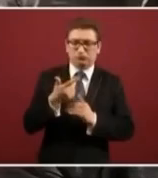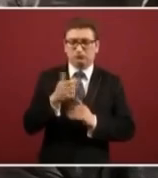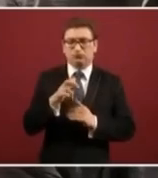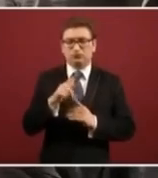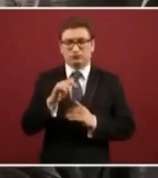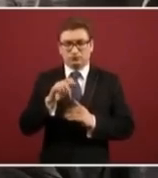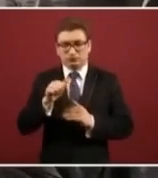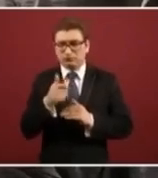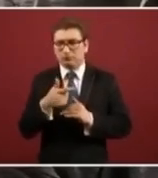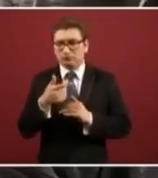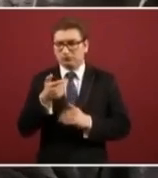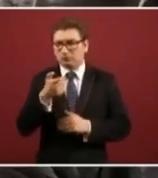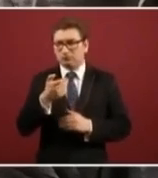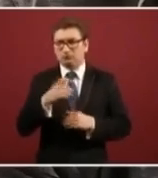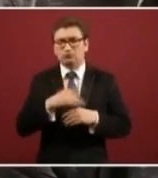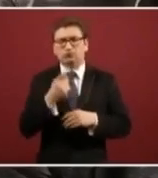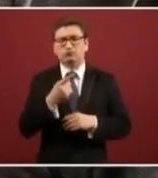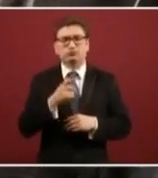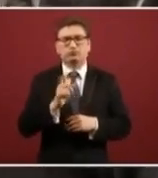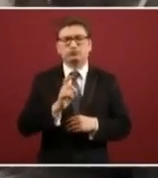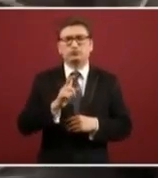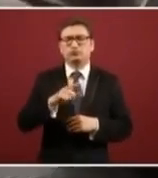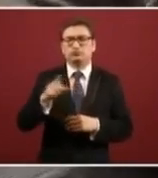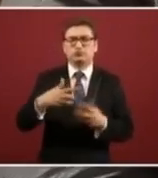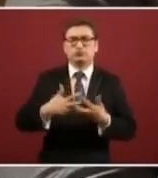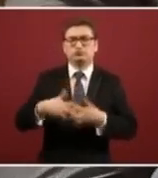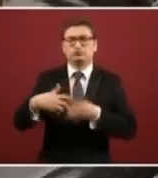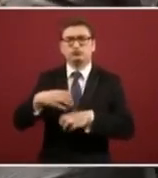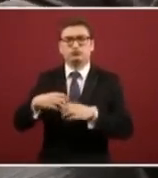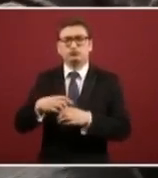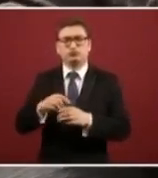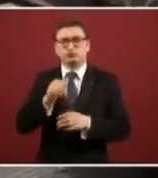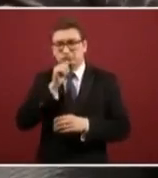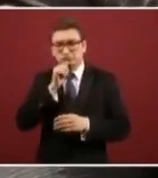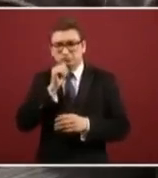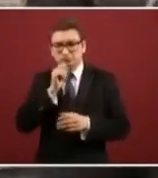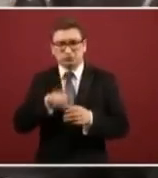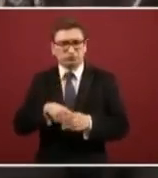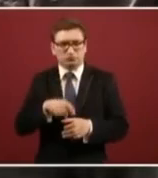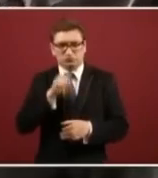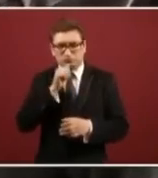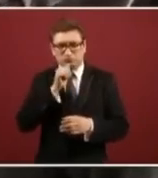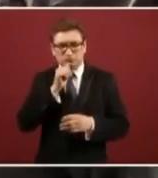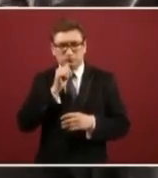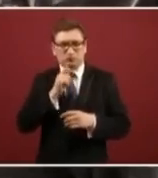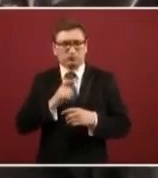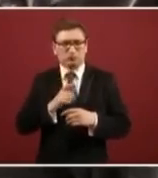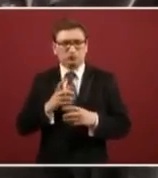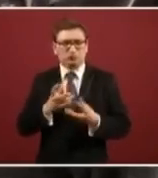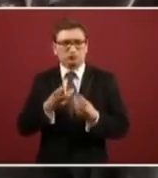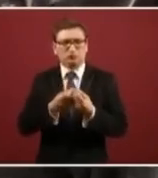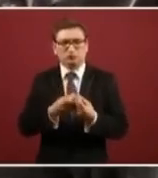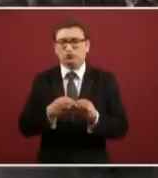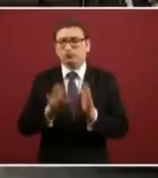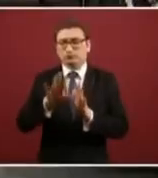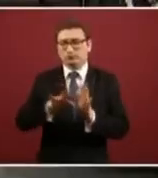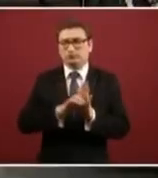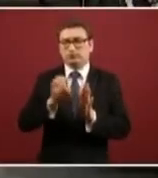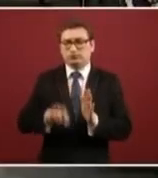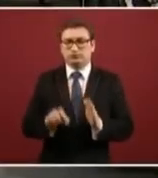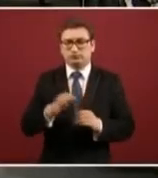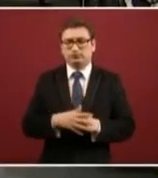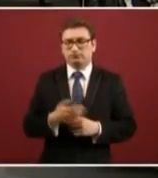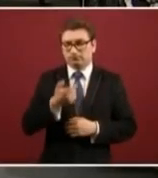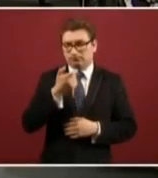cuando los industriales no se han sumado a estos precios. Le pongo un ejemplo. En